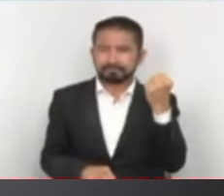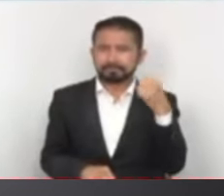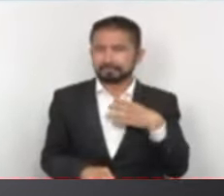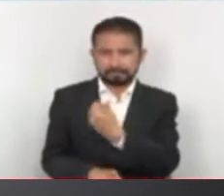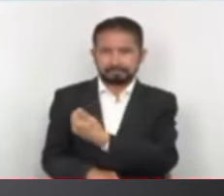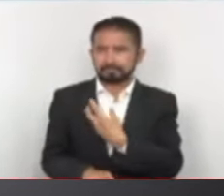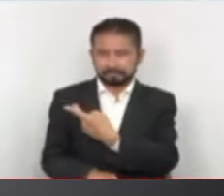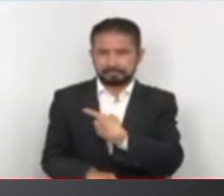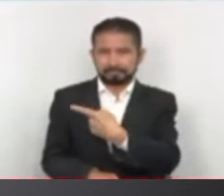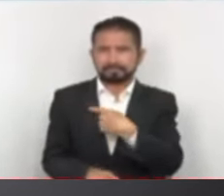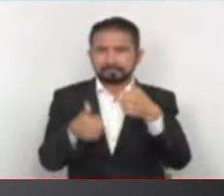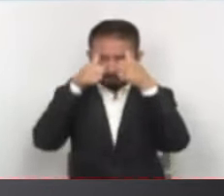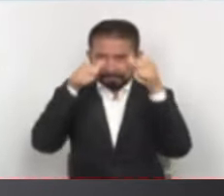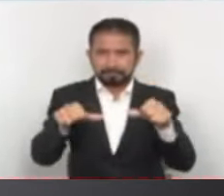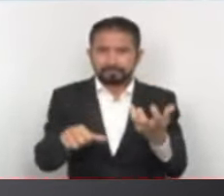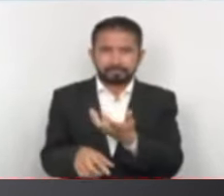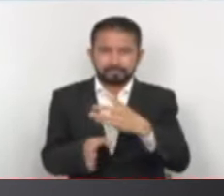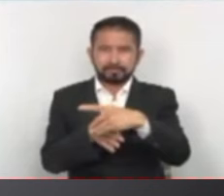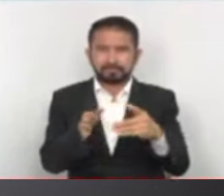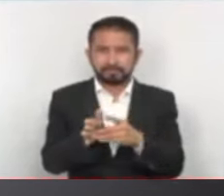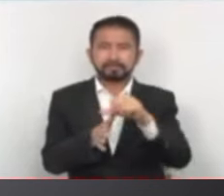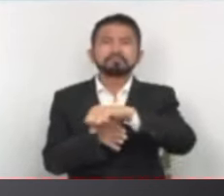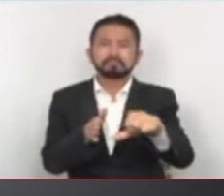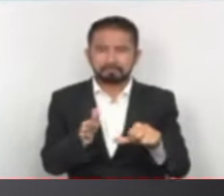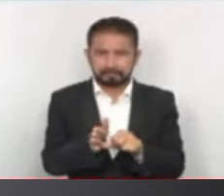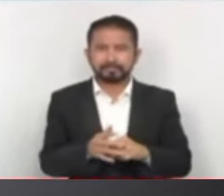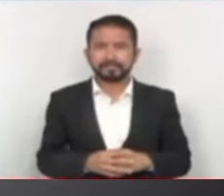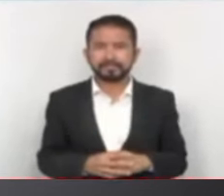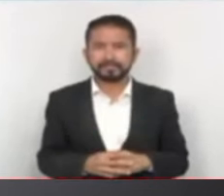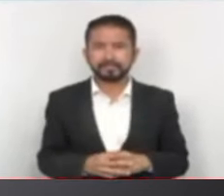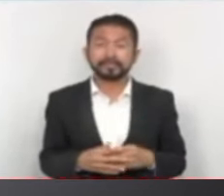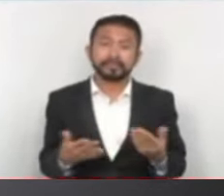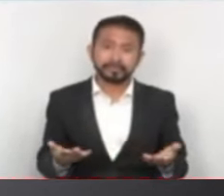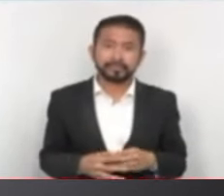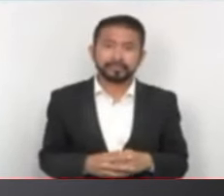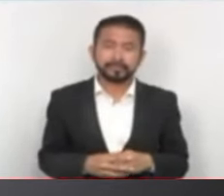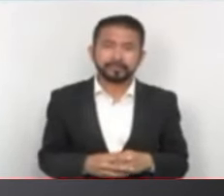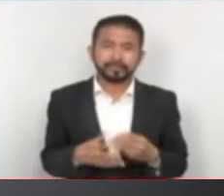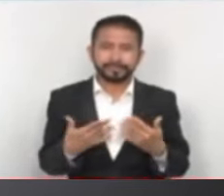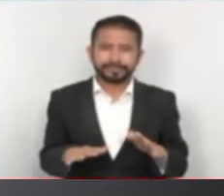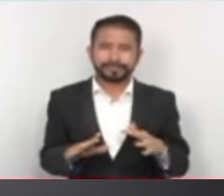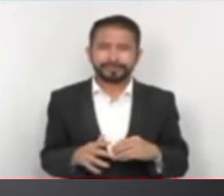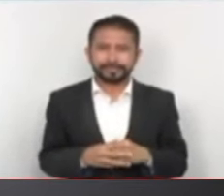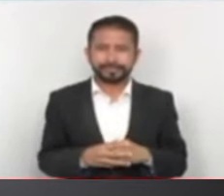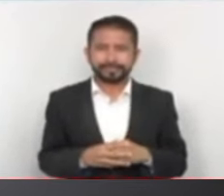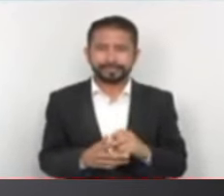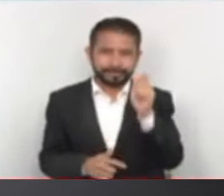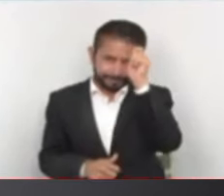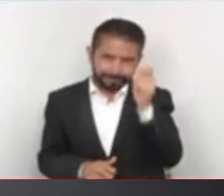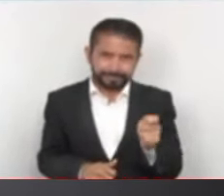compartimos la mayoría de diputados de la Asamblea Legislativa, en el sentido de haberle